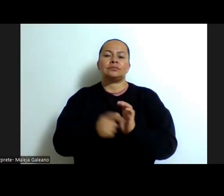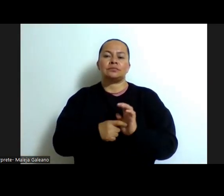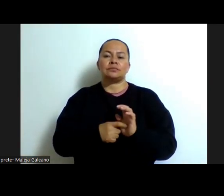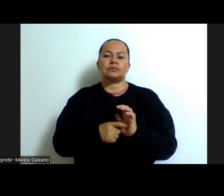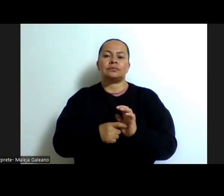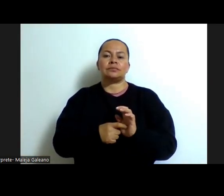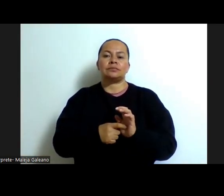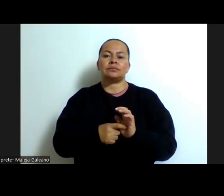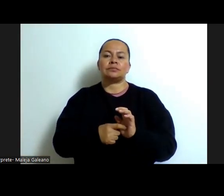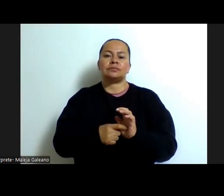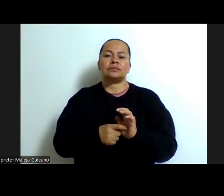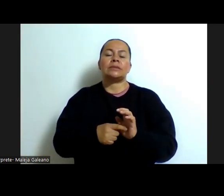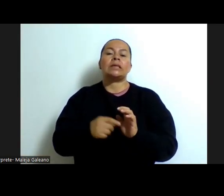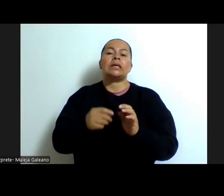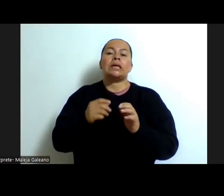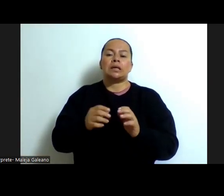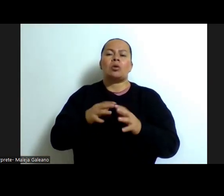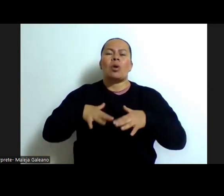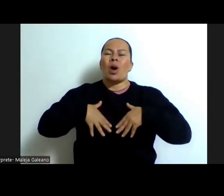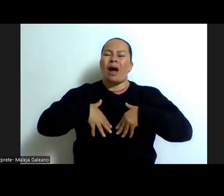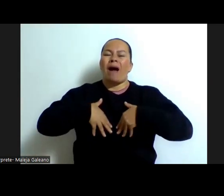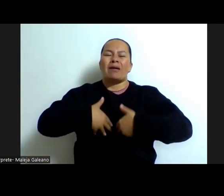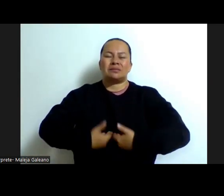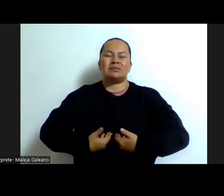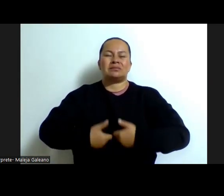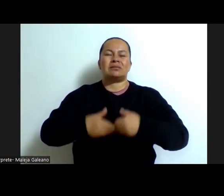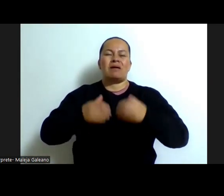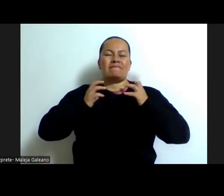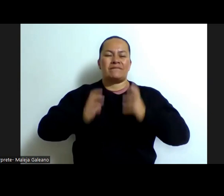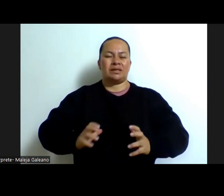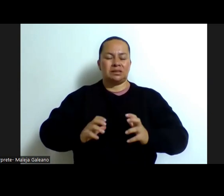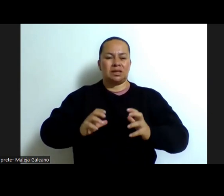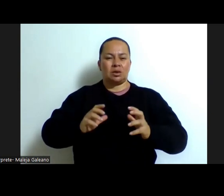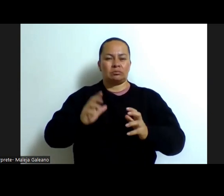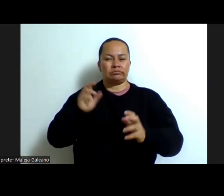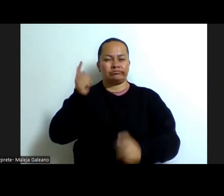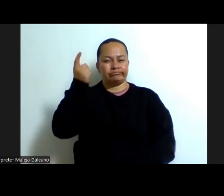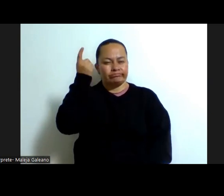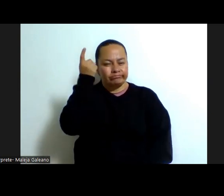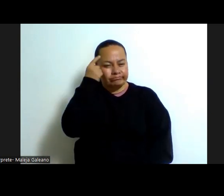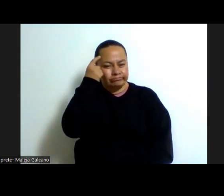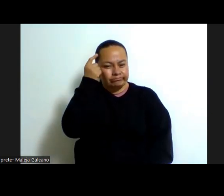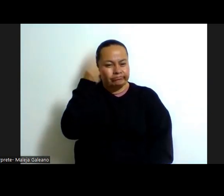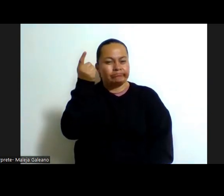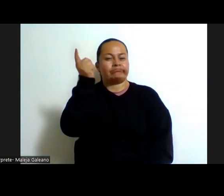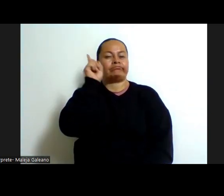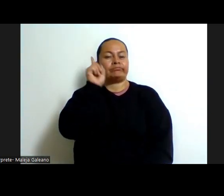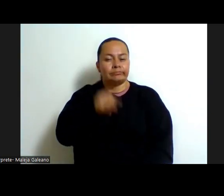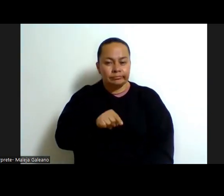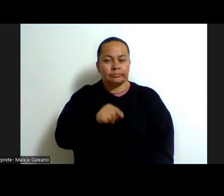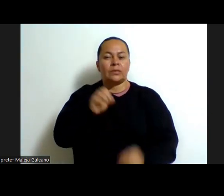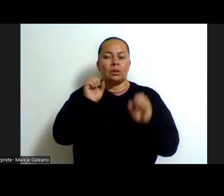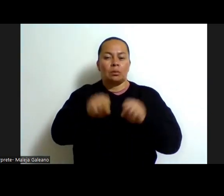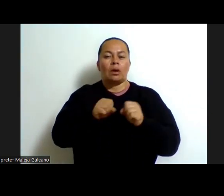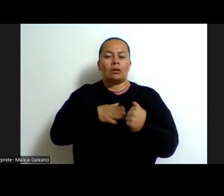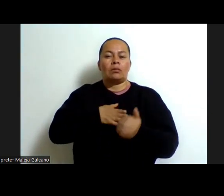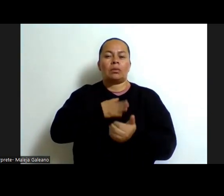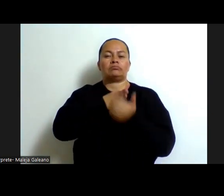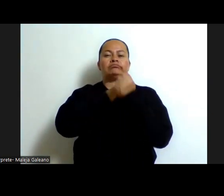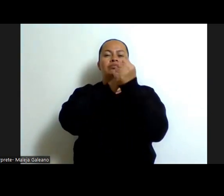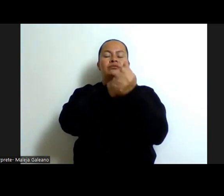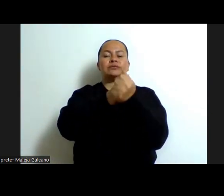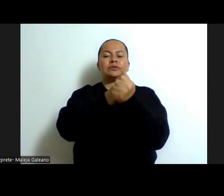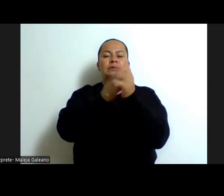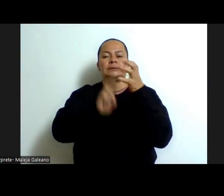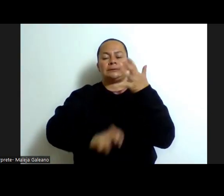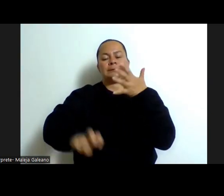eh el agotamiento físico y mental sí puede llegar a Conducir a niveles